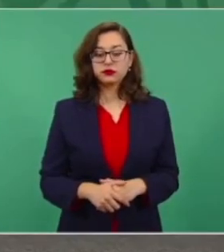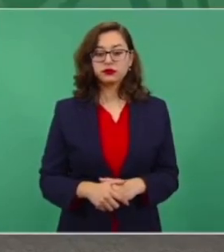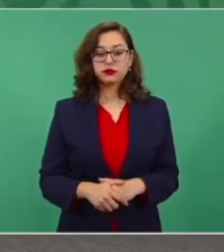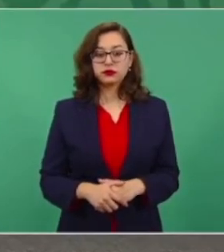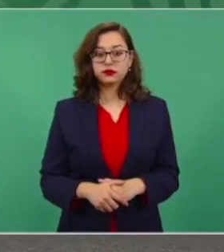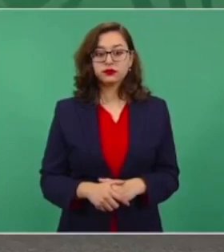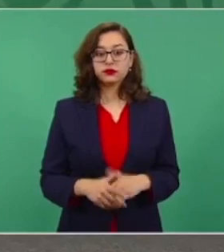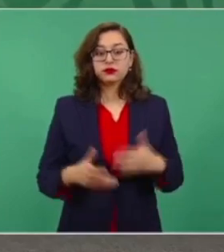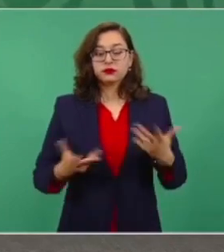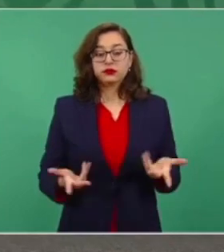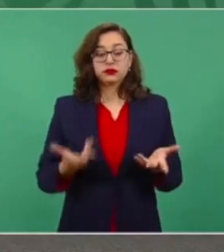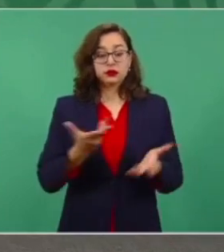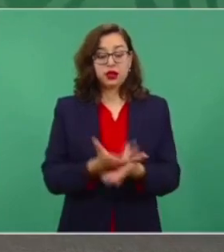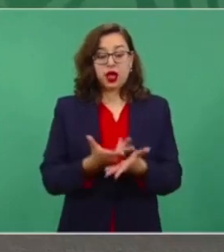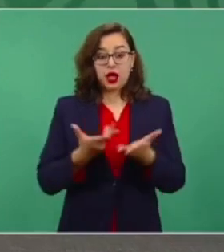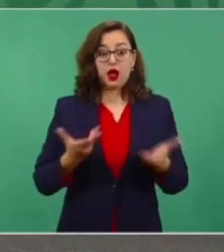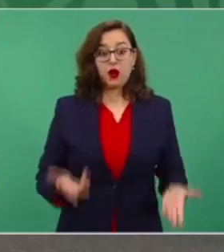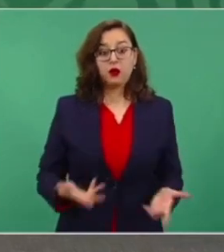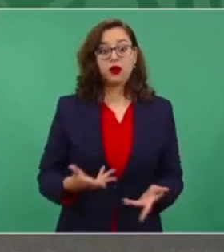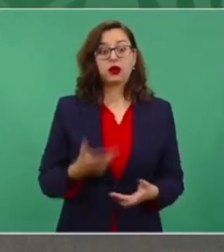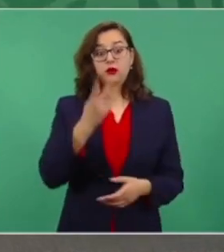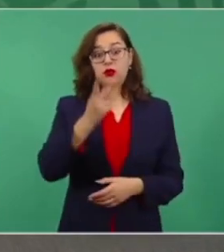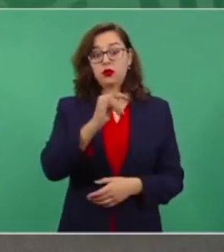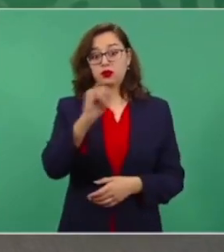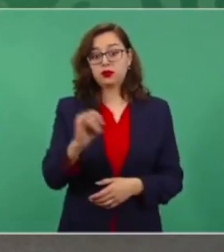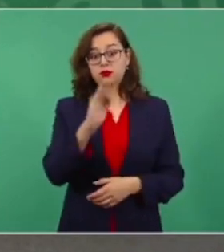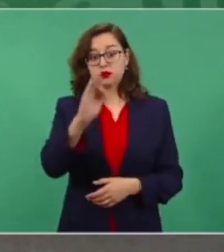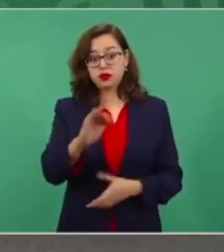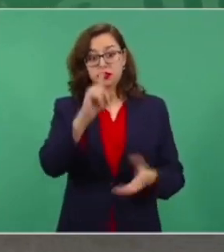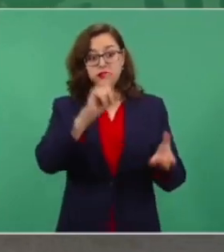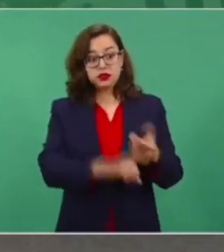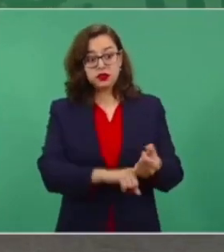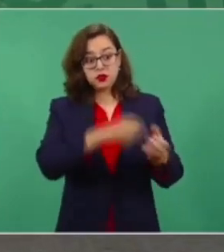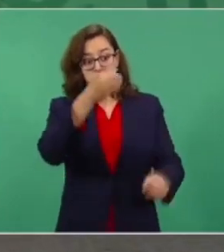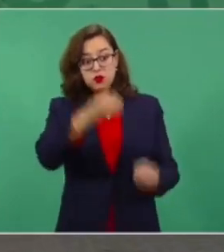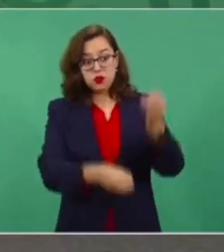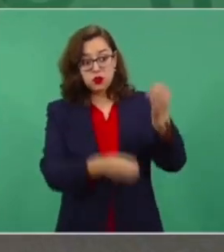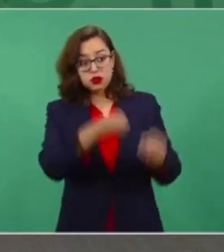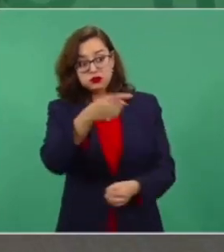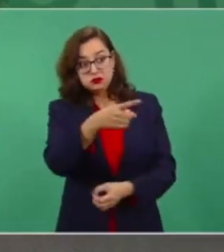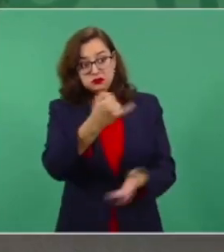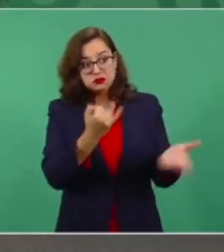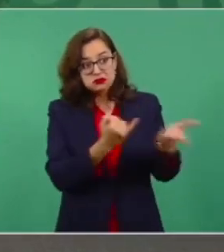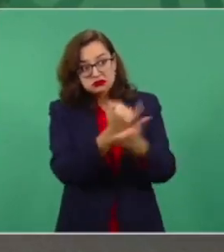resolviendo casos en el Poder Judicial en los que no estamos de acuerdo,